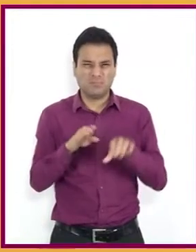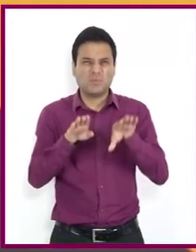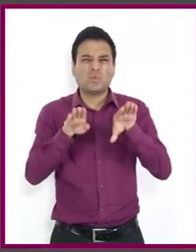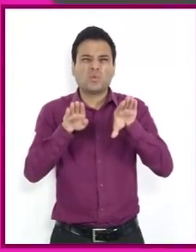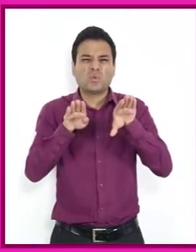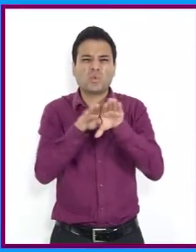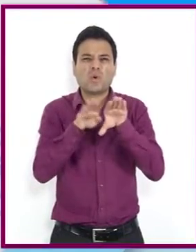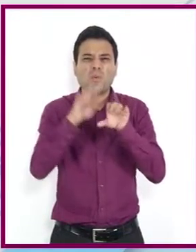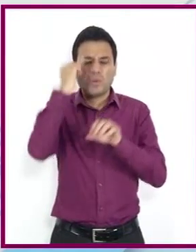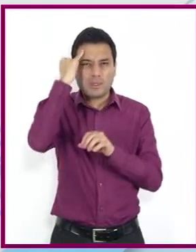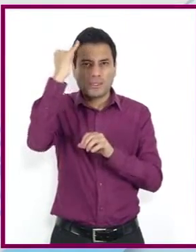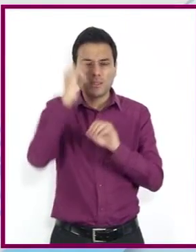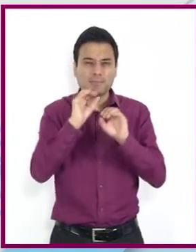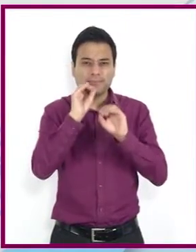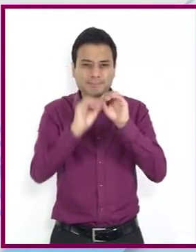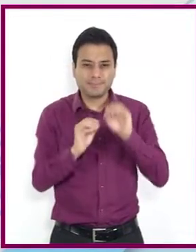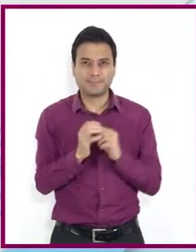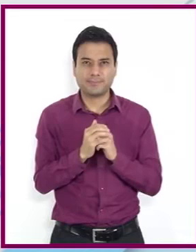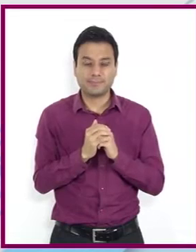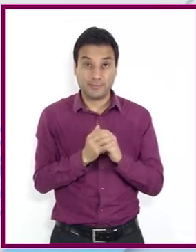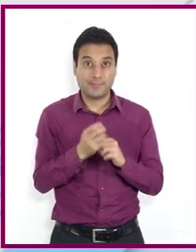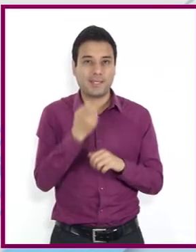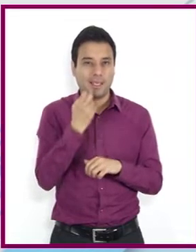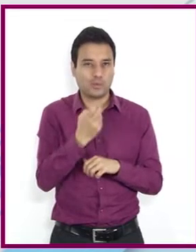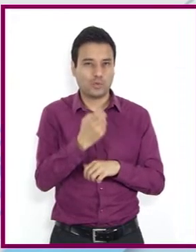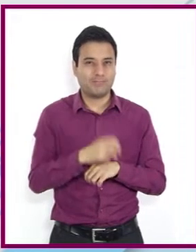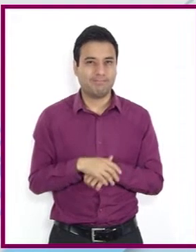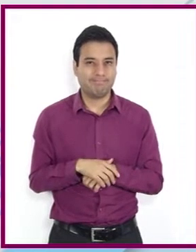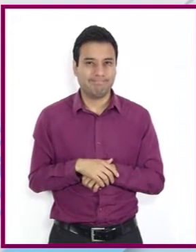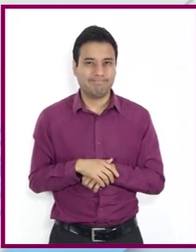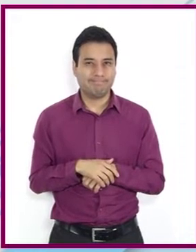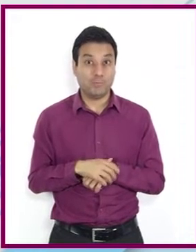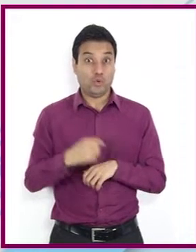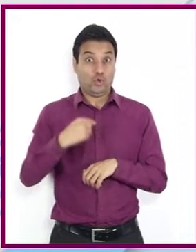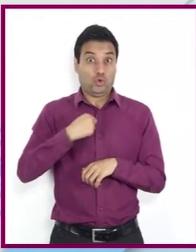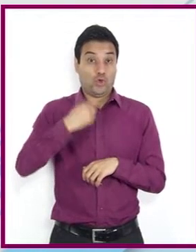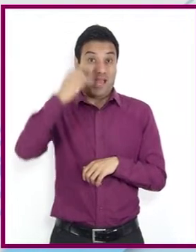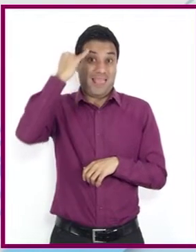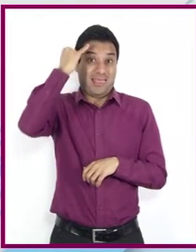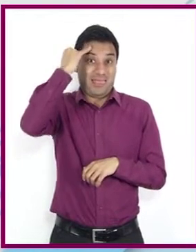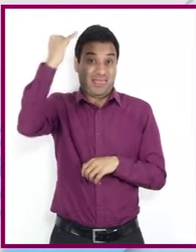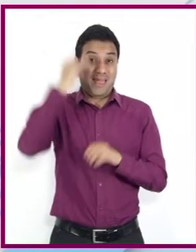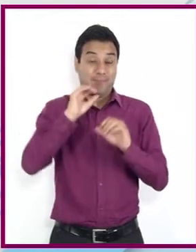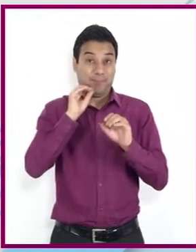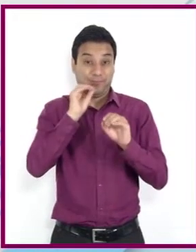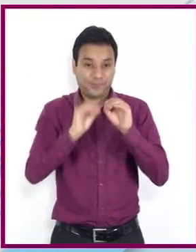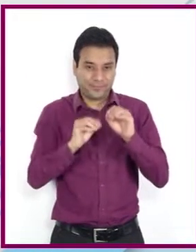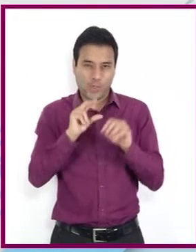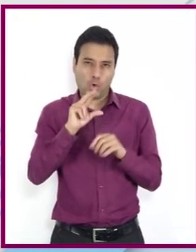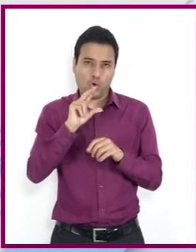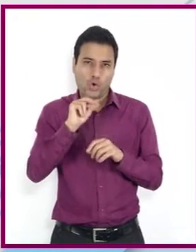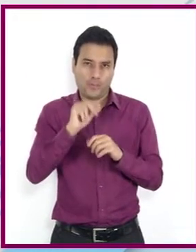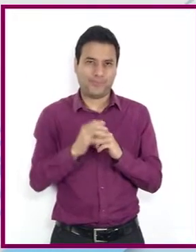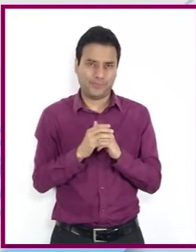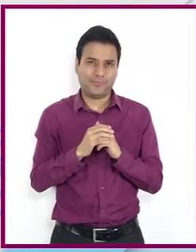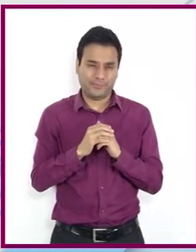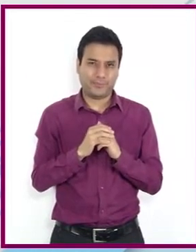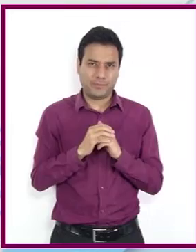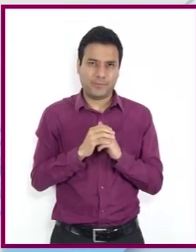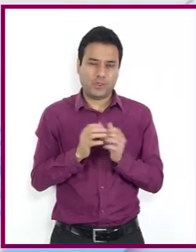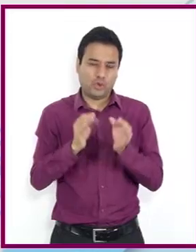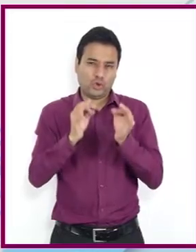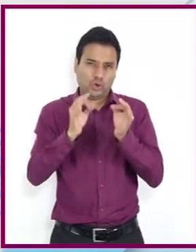el telescopio? Creo que eso es un malentendido. Yo no inventé el telescopio, pero sí lo mejoré. En mayo